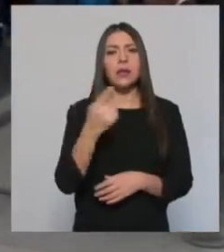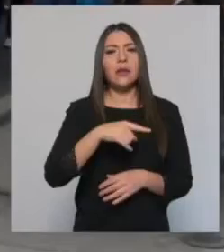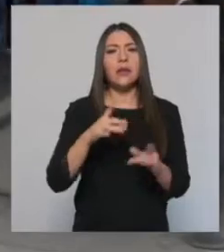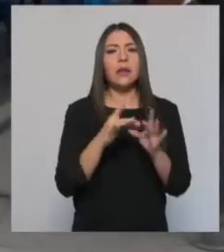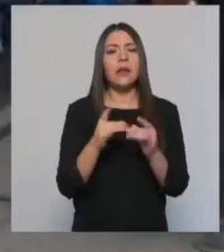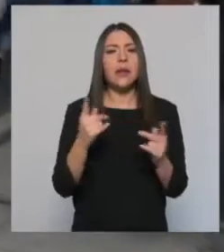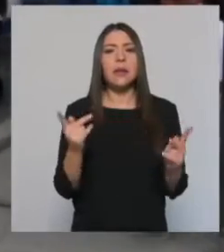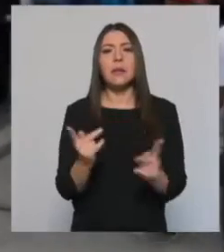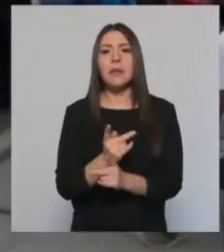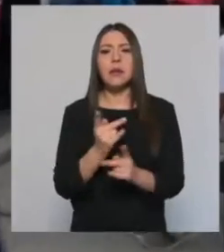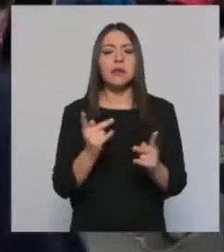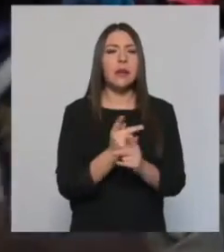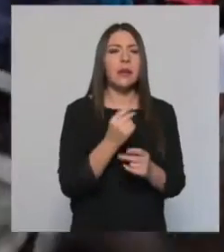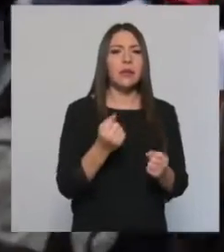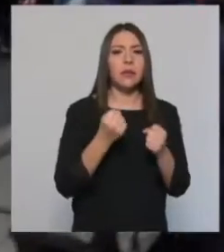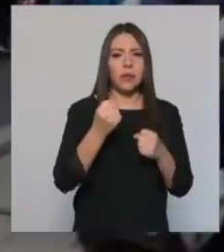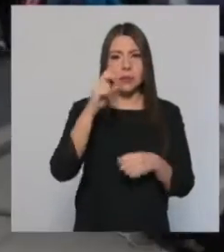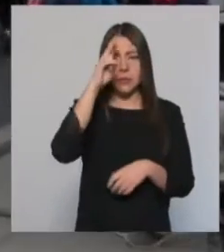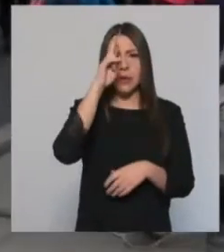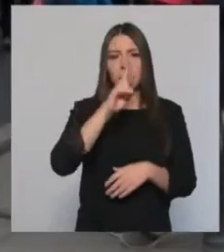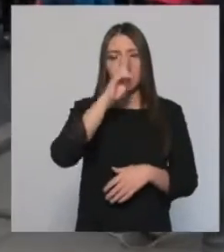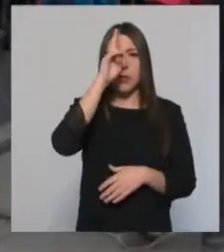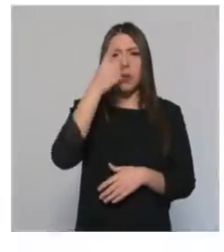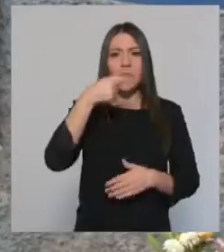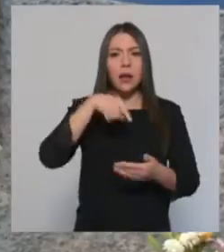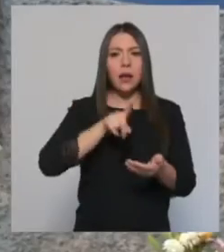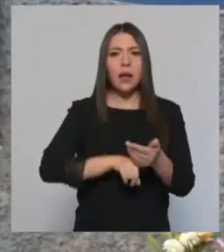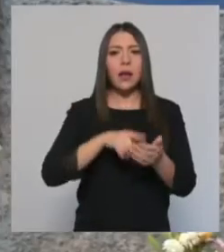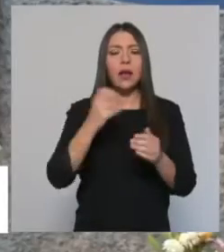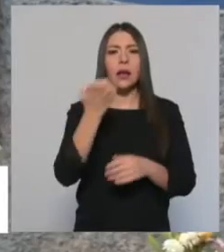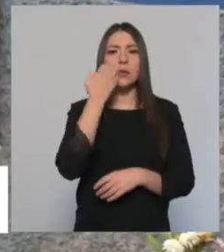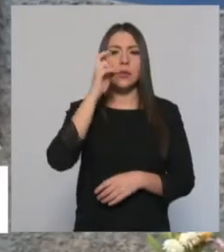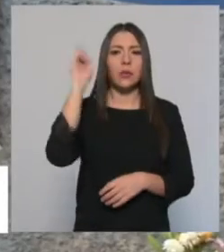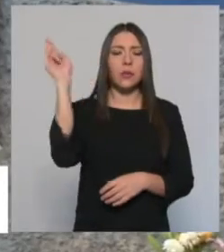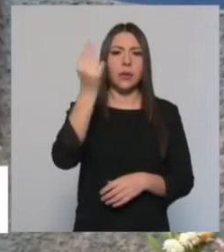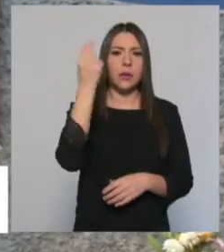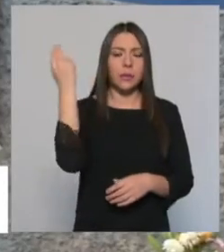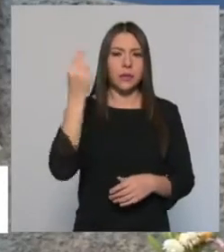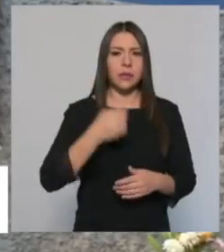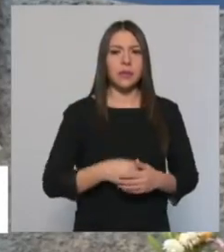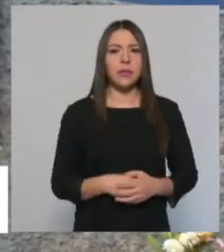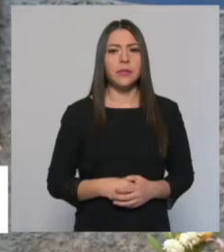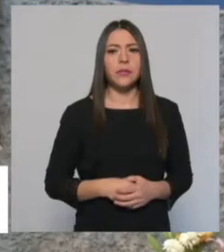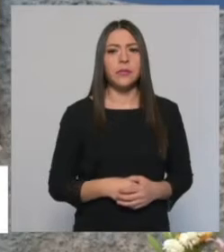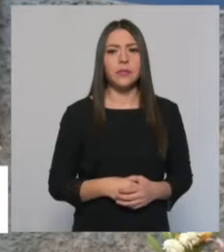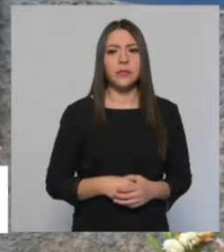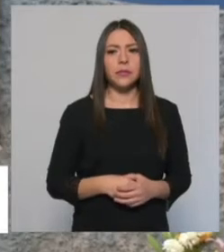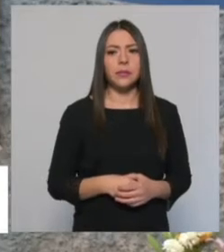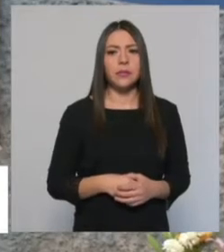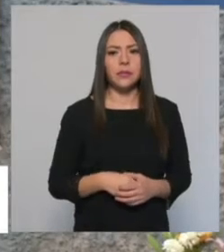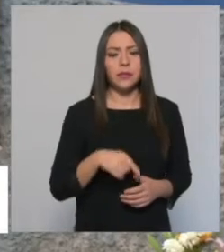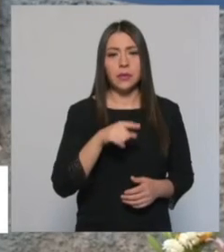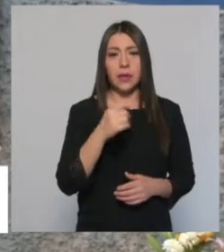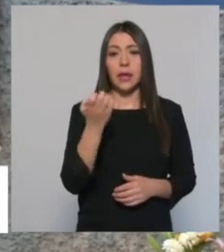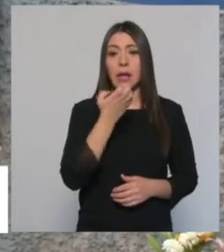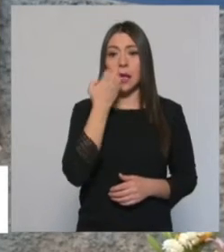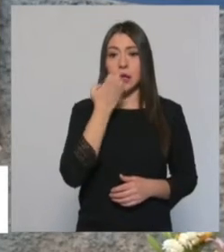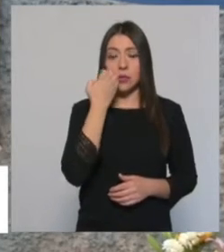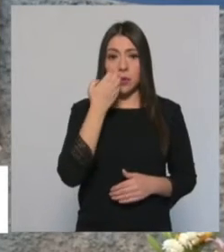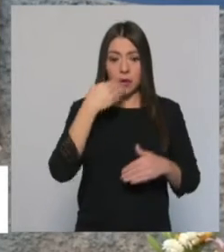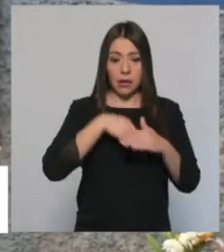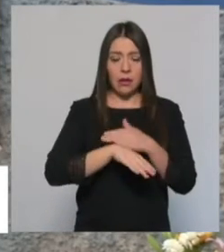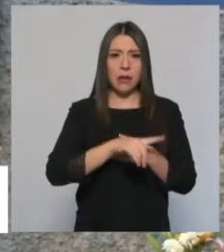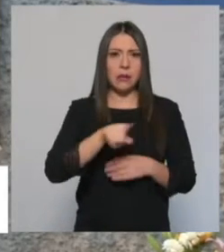que actualmente se viven en la máxima casa de estudios. Se supone que nosotros dentro de la escuela nos tenemos que sentir seguros